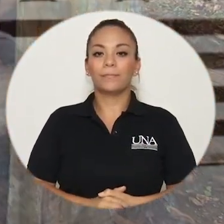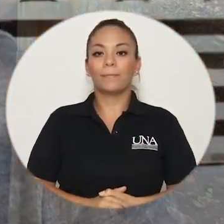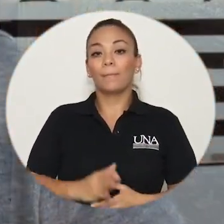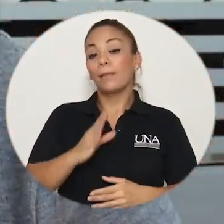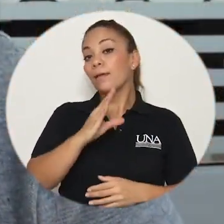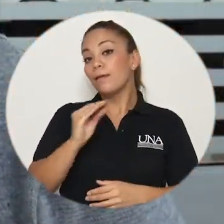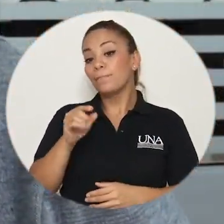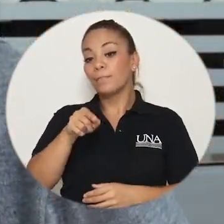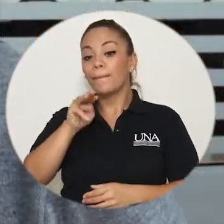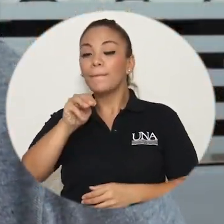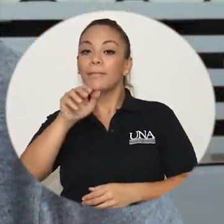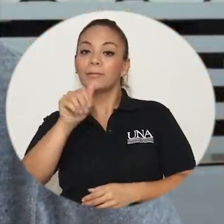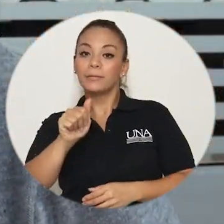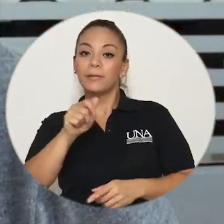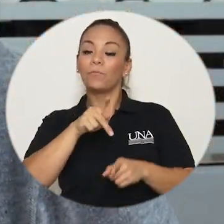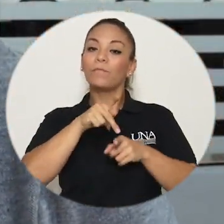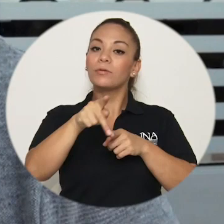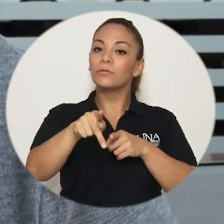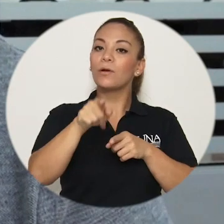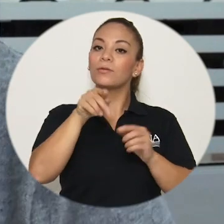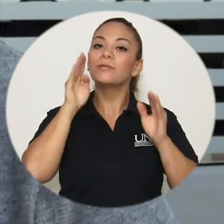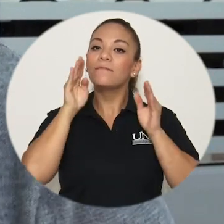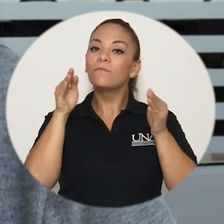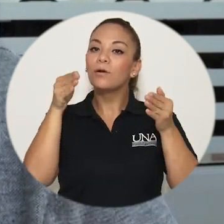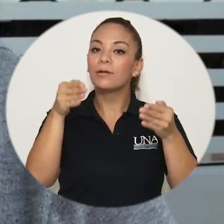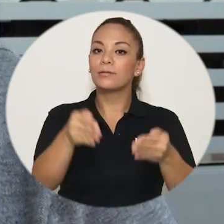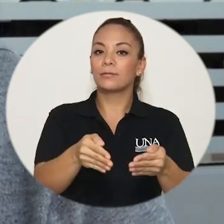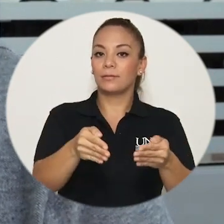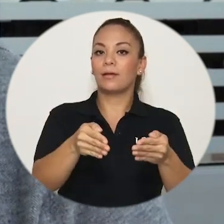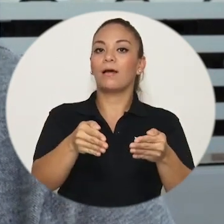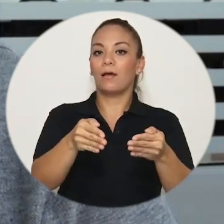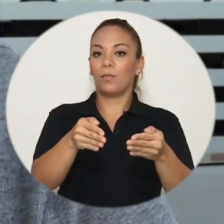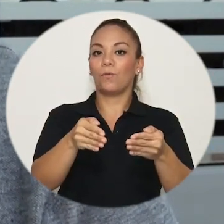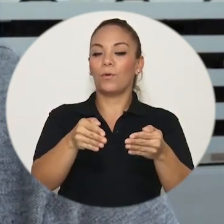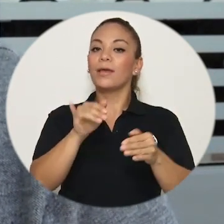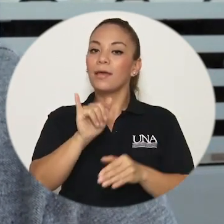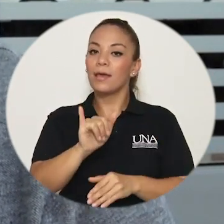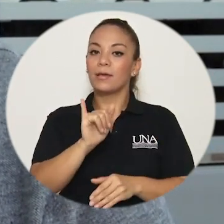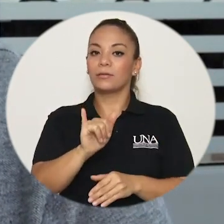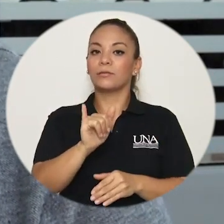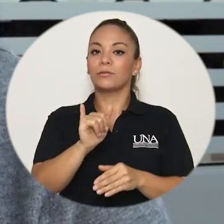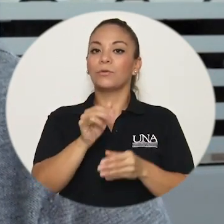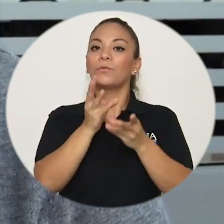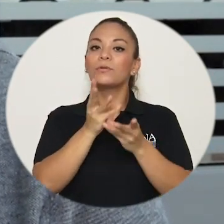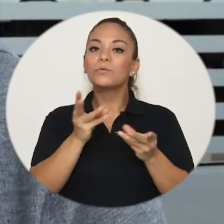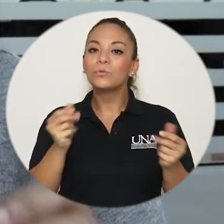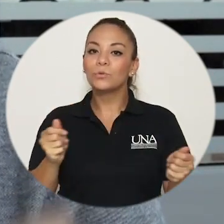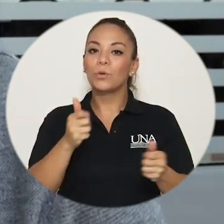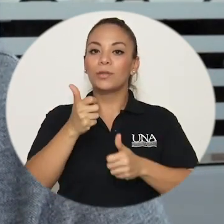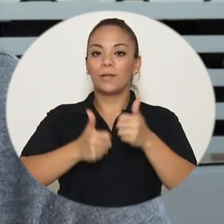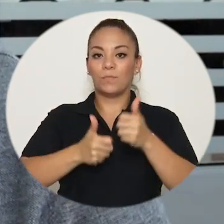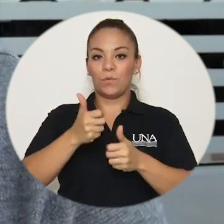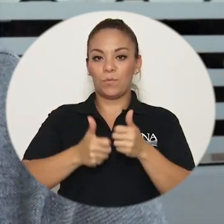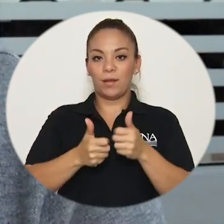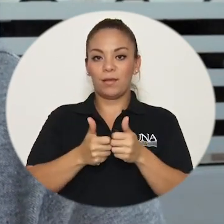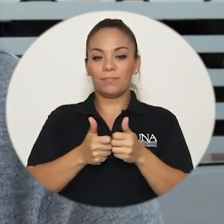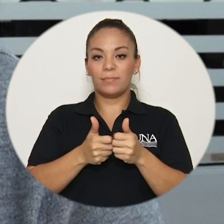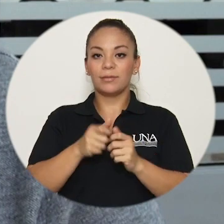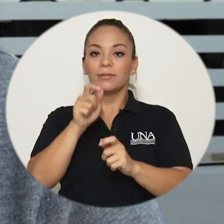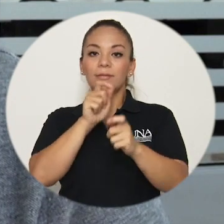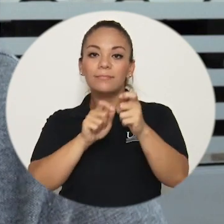Y al ser una maestría profesional, está focalizada en justamente eso, en la resolución de